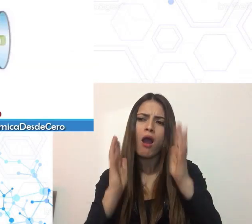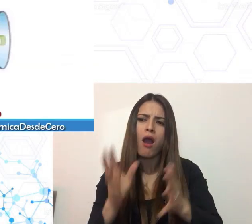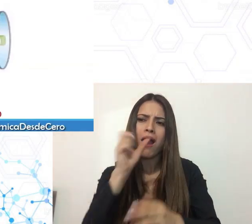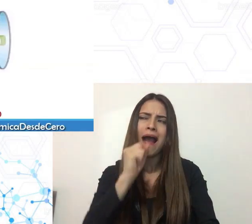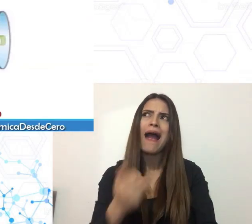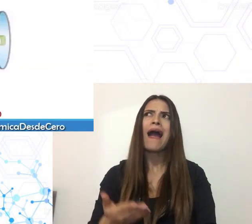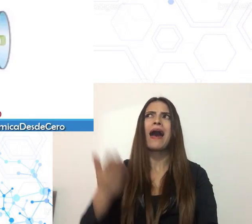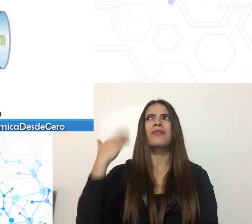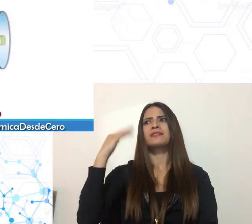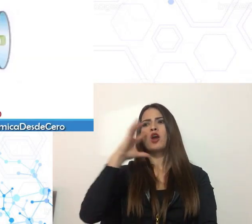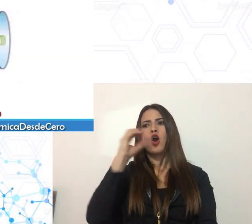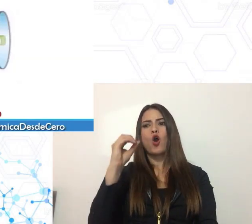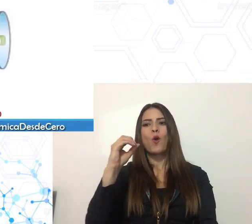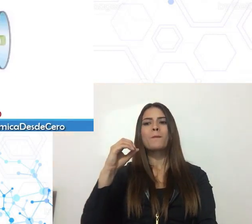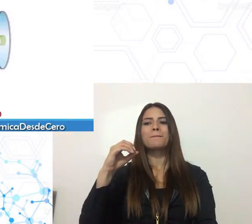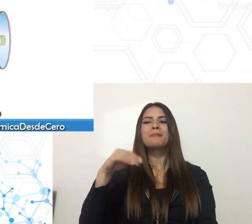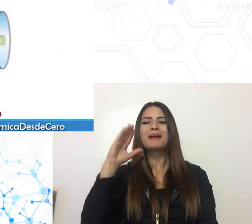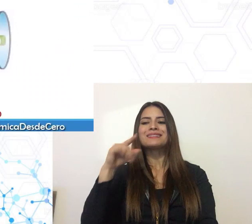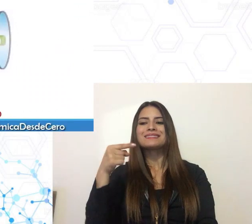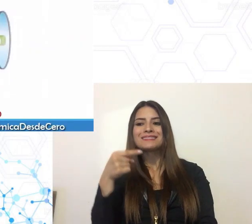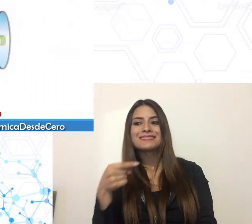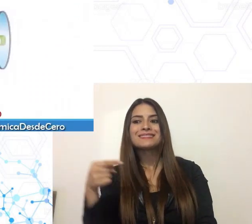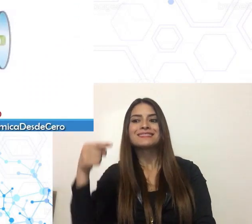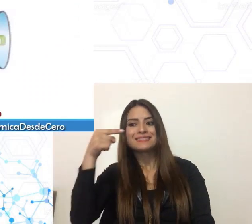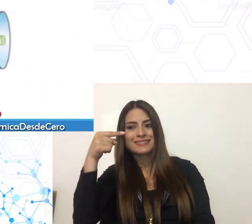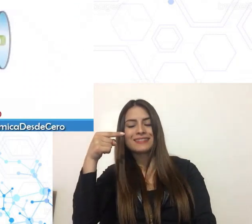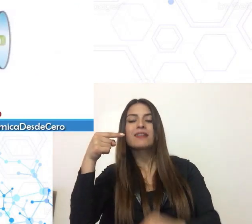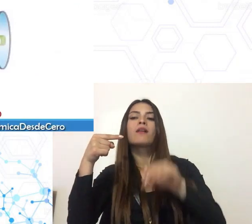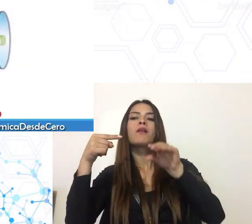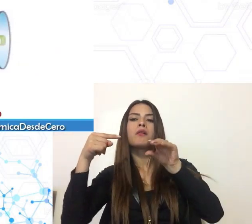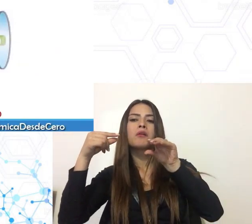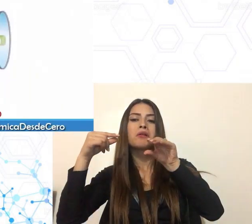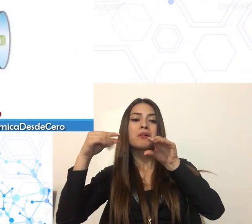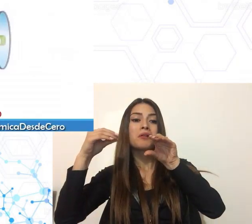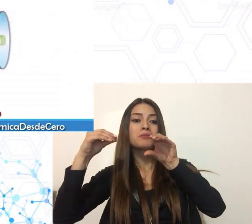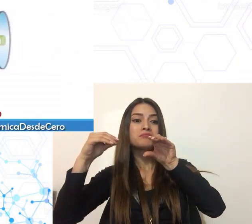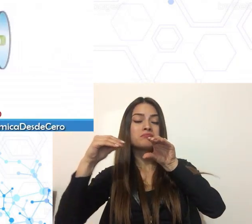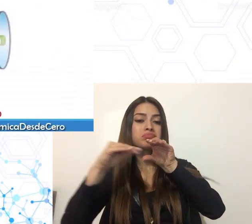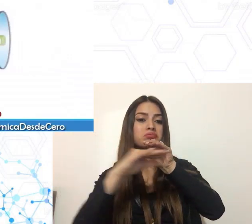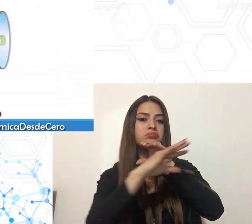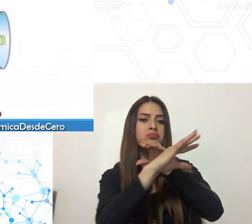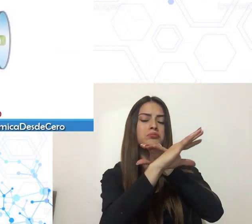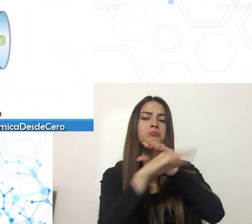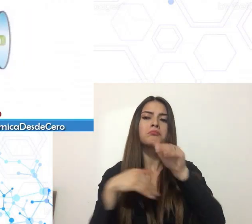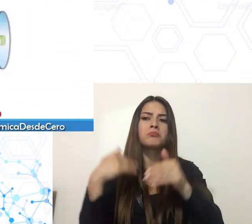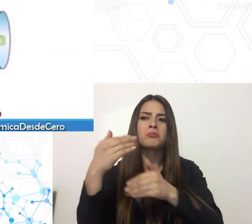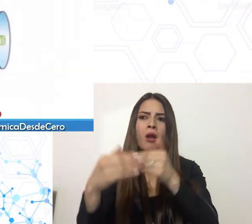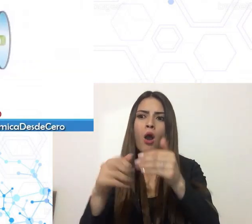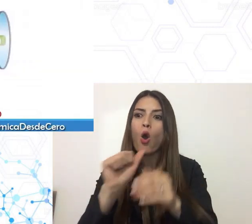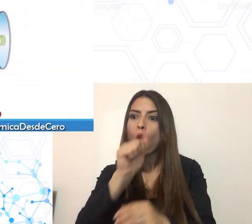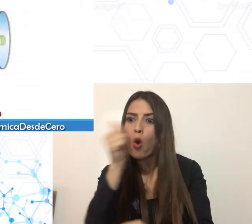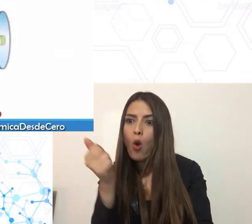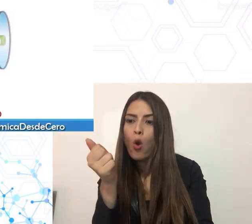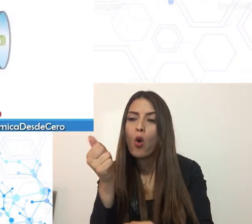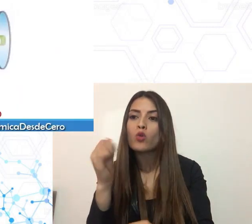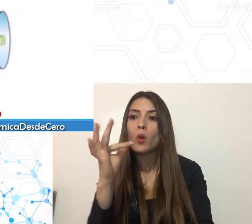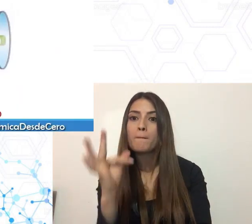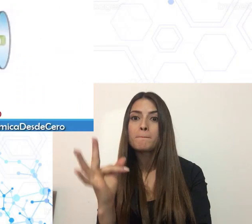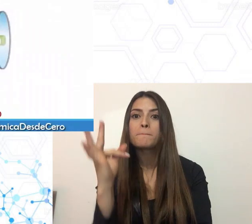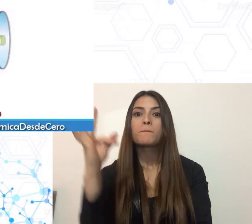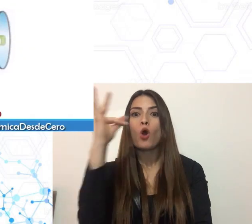entonces se concluye que además de esos rayos catódicos, a quien Thomson decide llamar